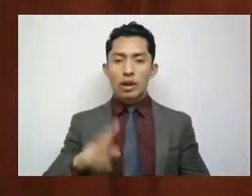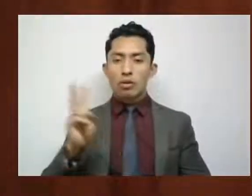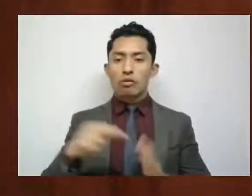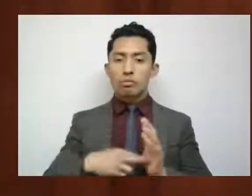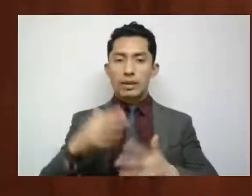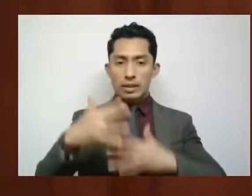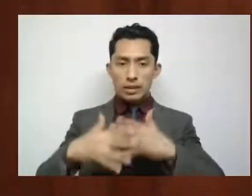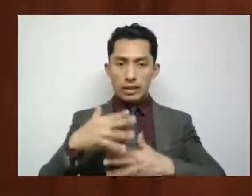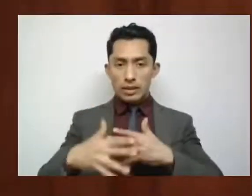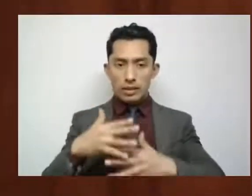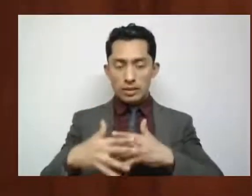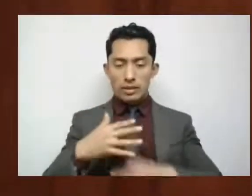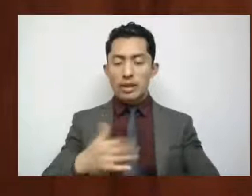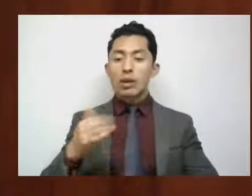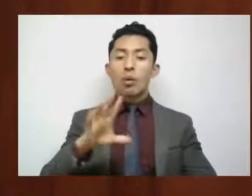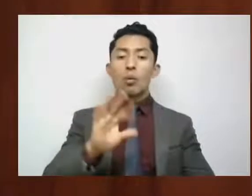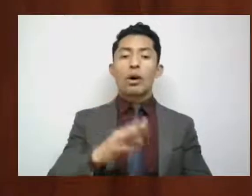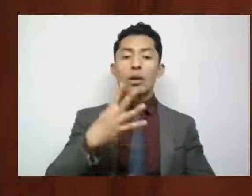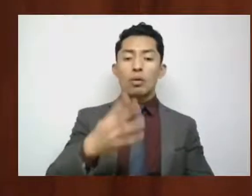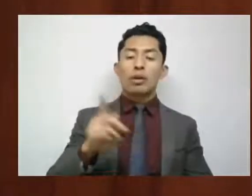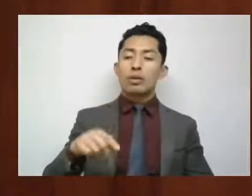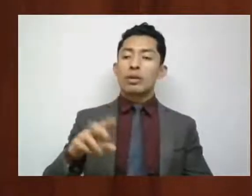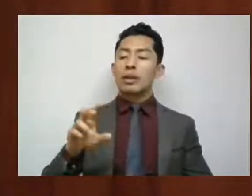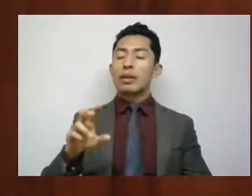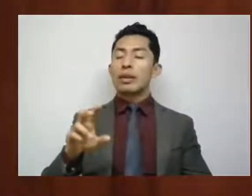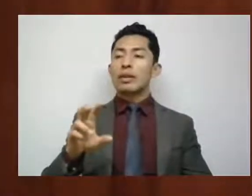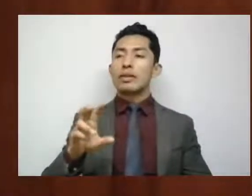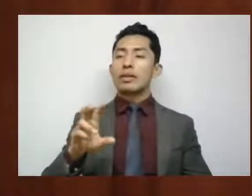2255/2015 y